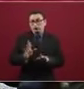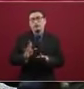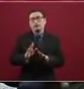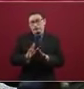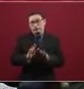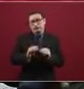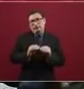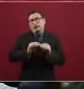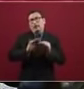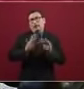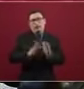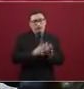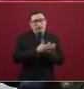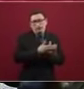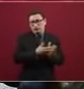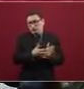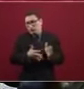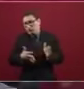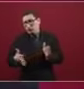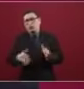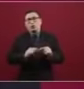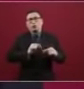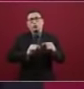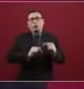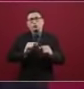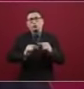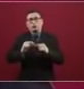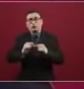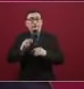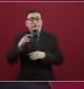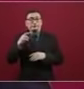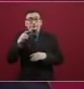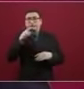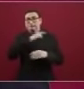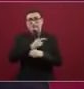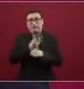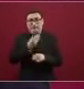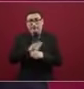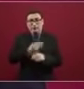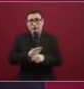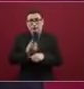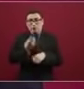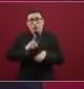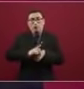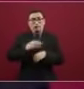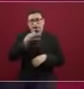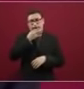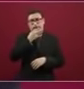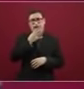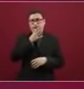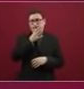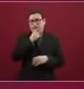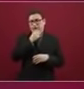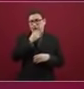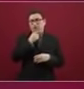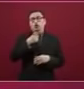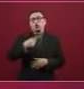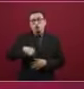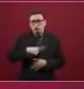sería irresponsable pretender resolverla de un día para otro. Lo que sí